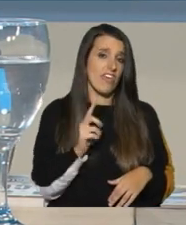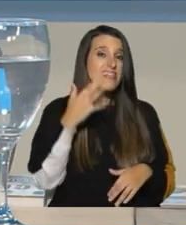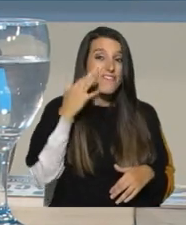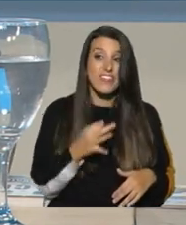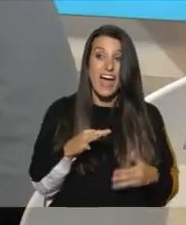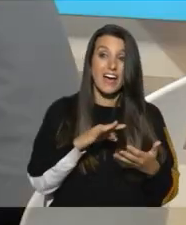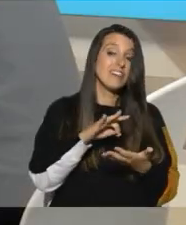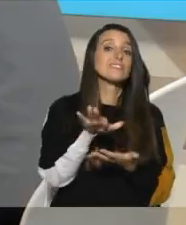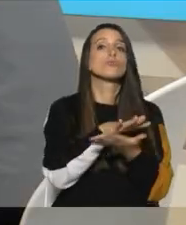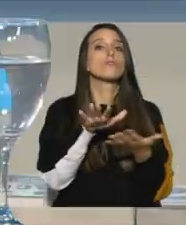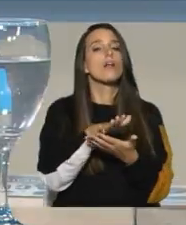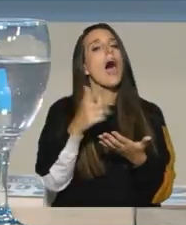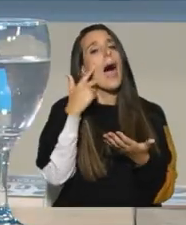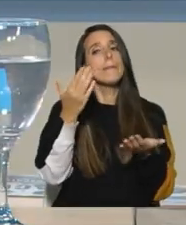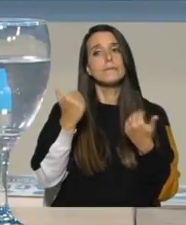en este país. A ver.